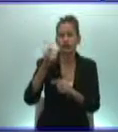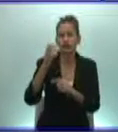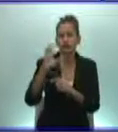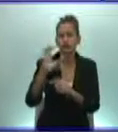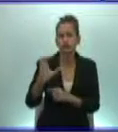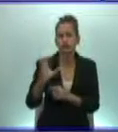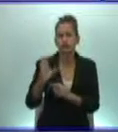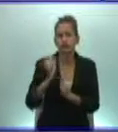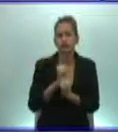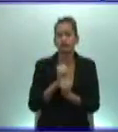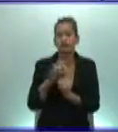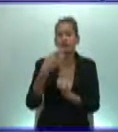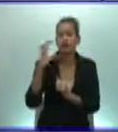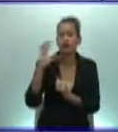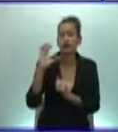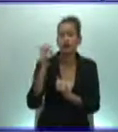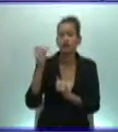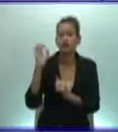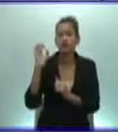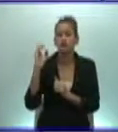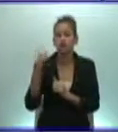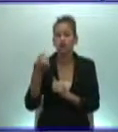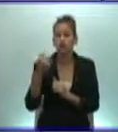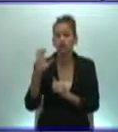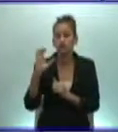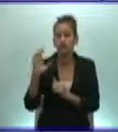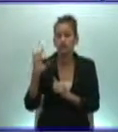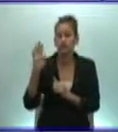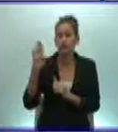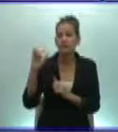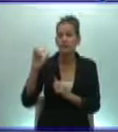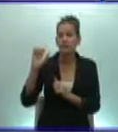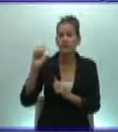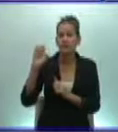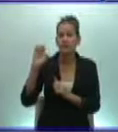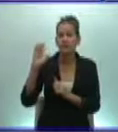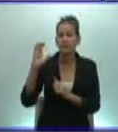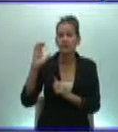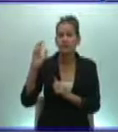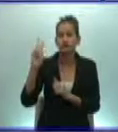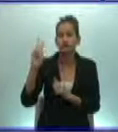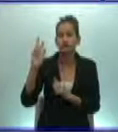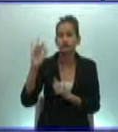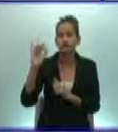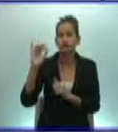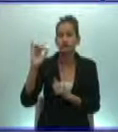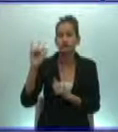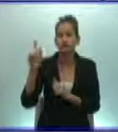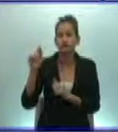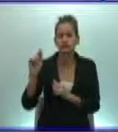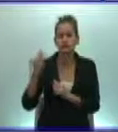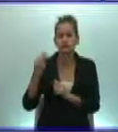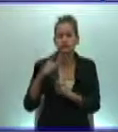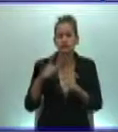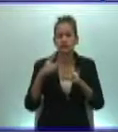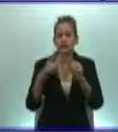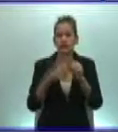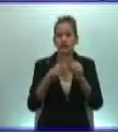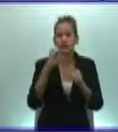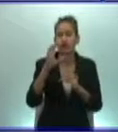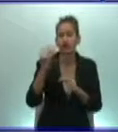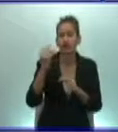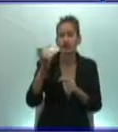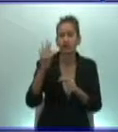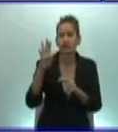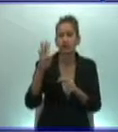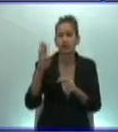es bisectriz y OC es igual al segmento AB. Fíjense bien,